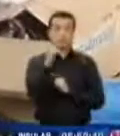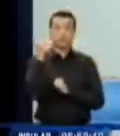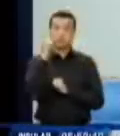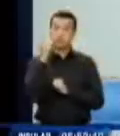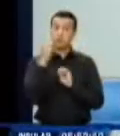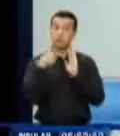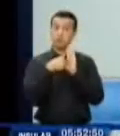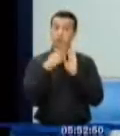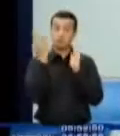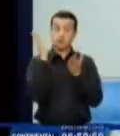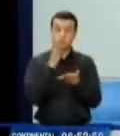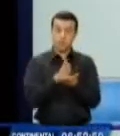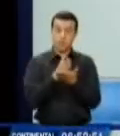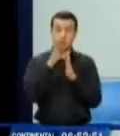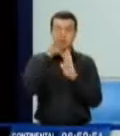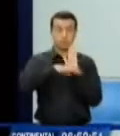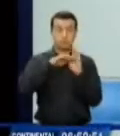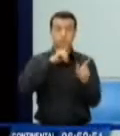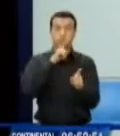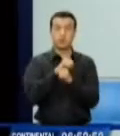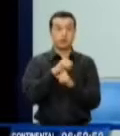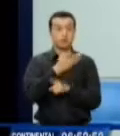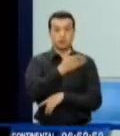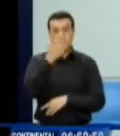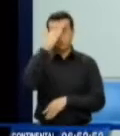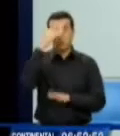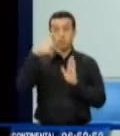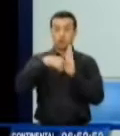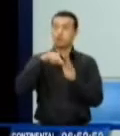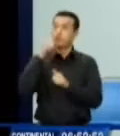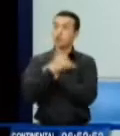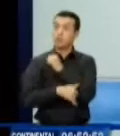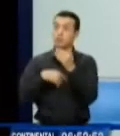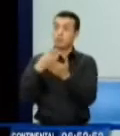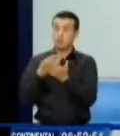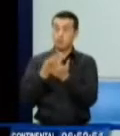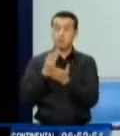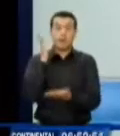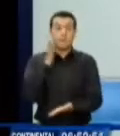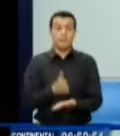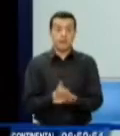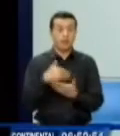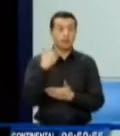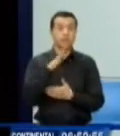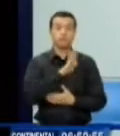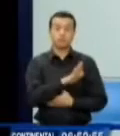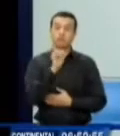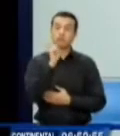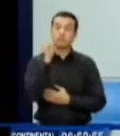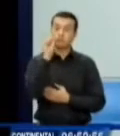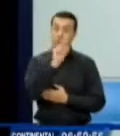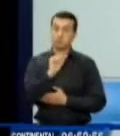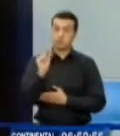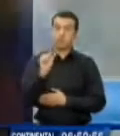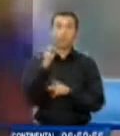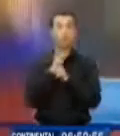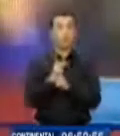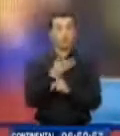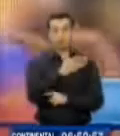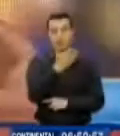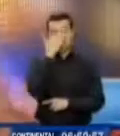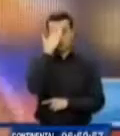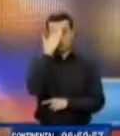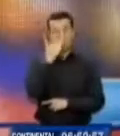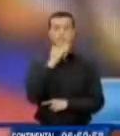productos. Las salvaguardias fueron unas medidas temporales, siempre fueron anunciadas así, para proteger producción nacional, para causar